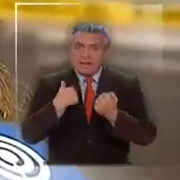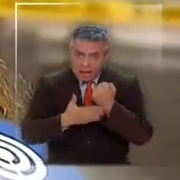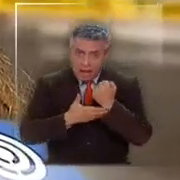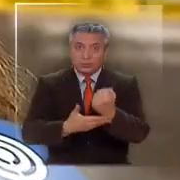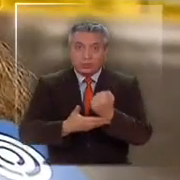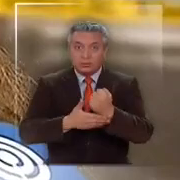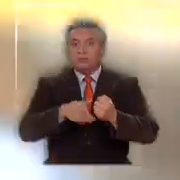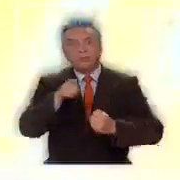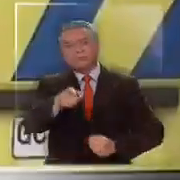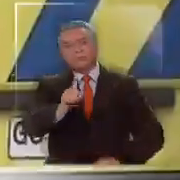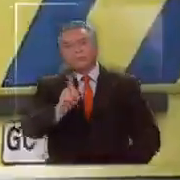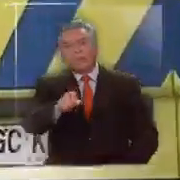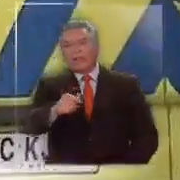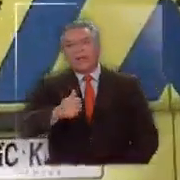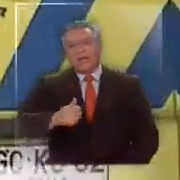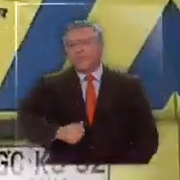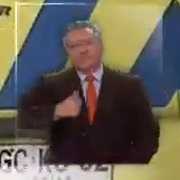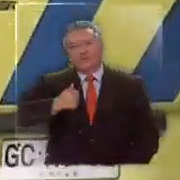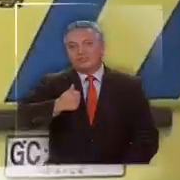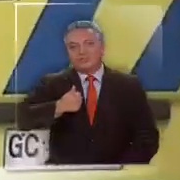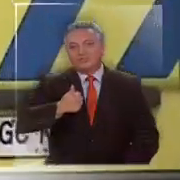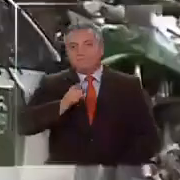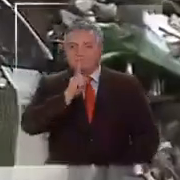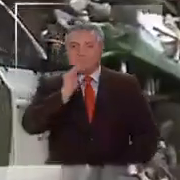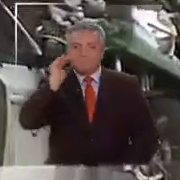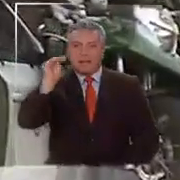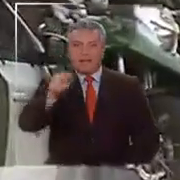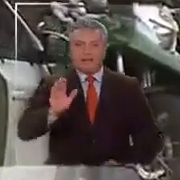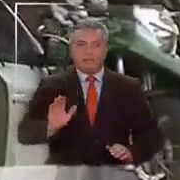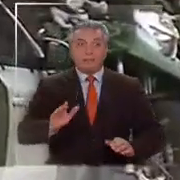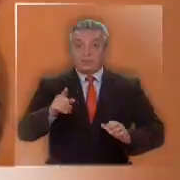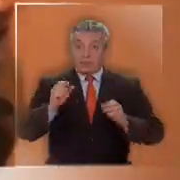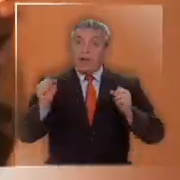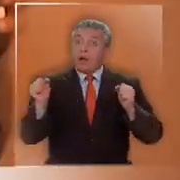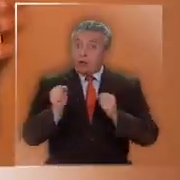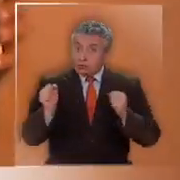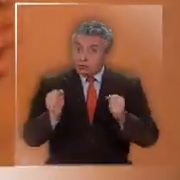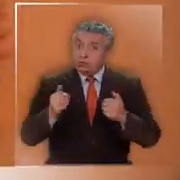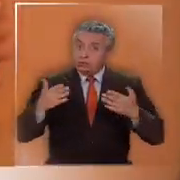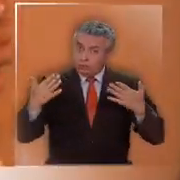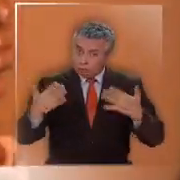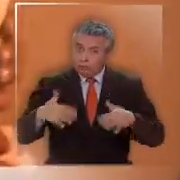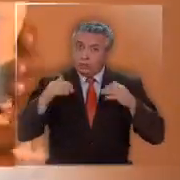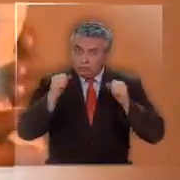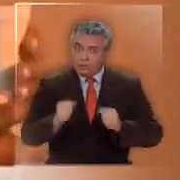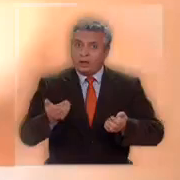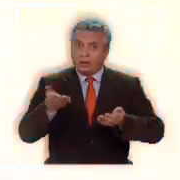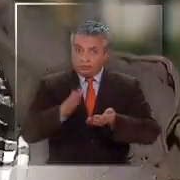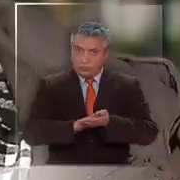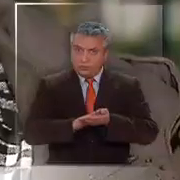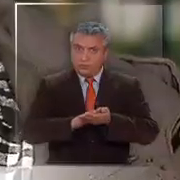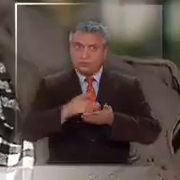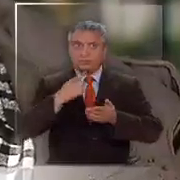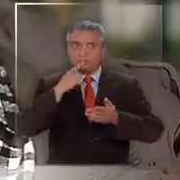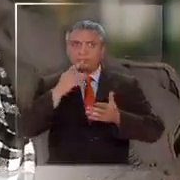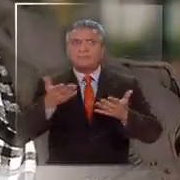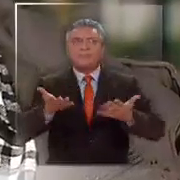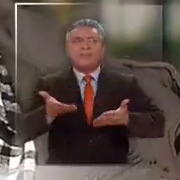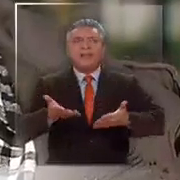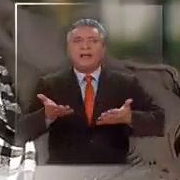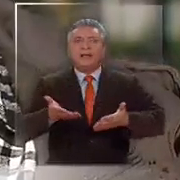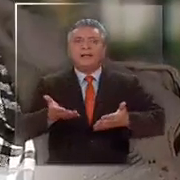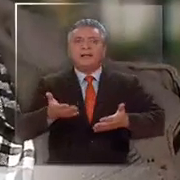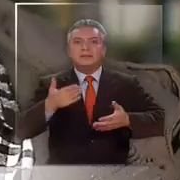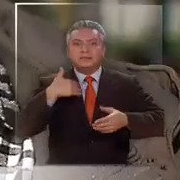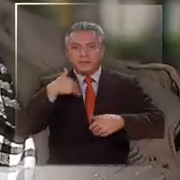y su voluntad era otra. El frío puede ser letal, por eso es importante preguntarse... ¿Qué puedo hacer para no